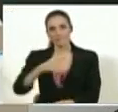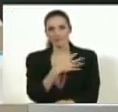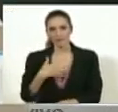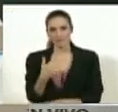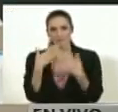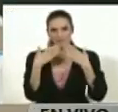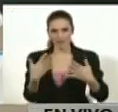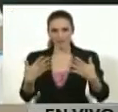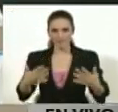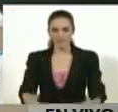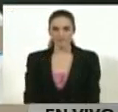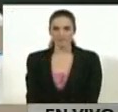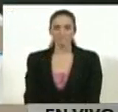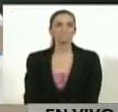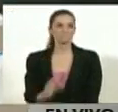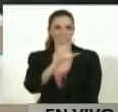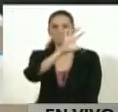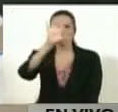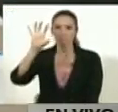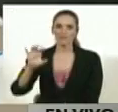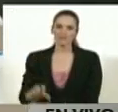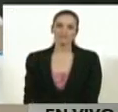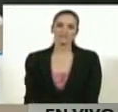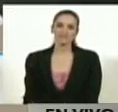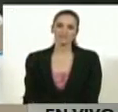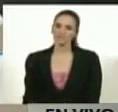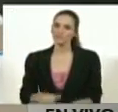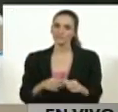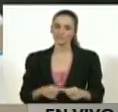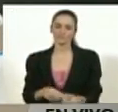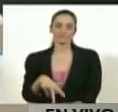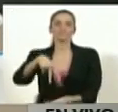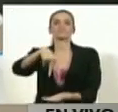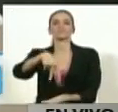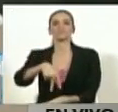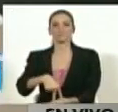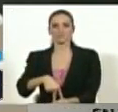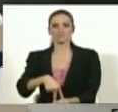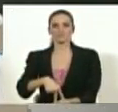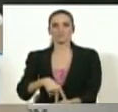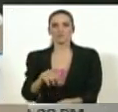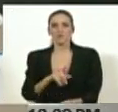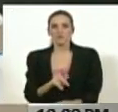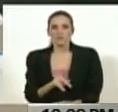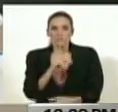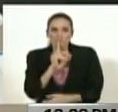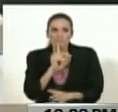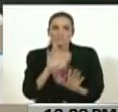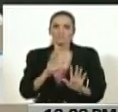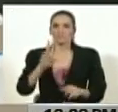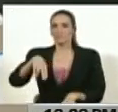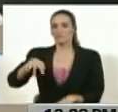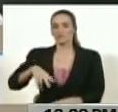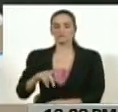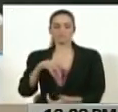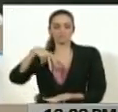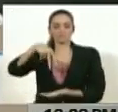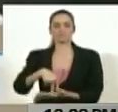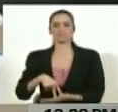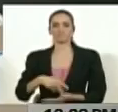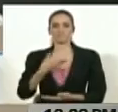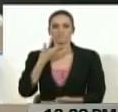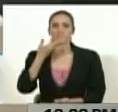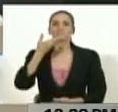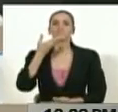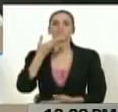agradecer a esos países que se mantuvieron de pie que no se doblegaron ante las espantosas